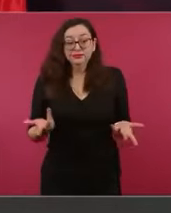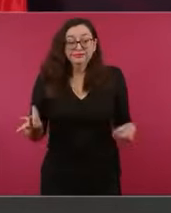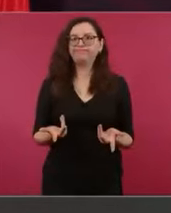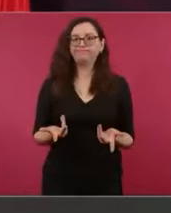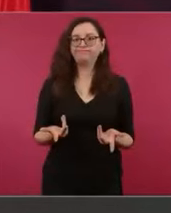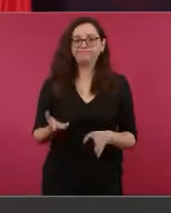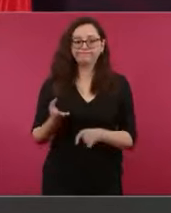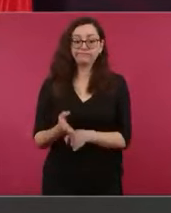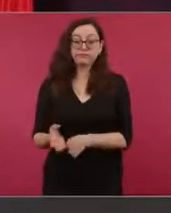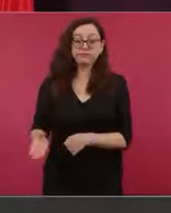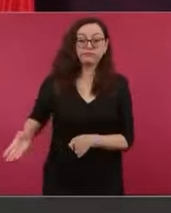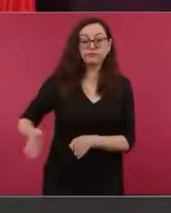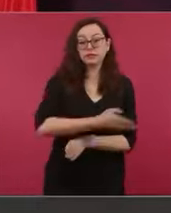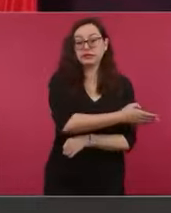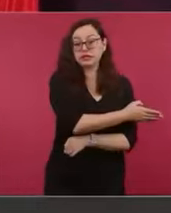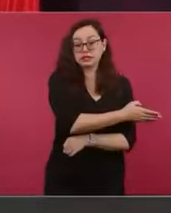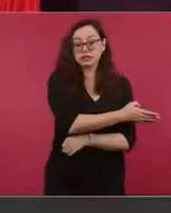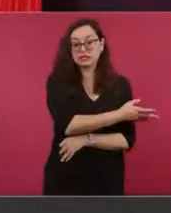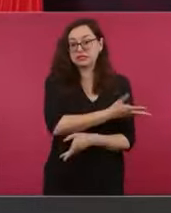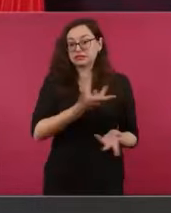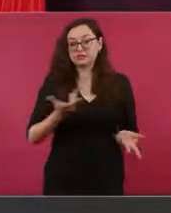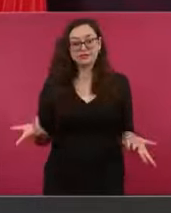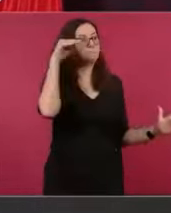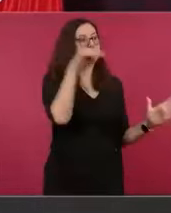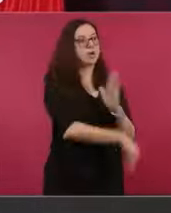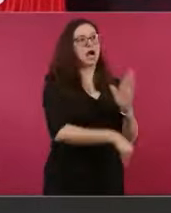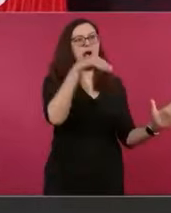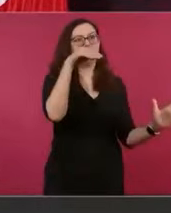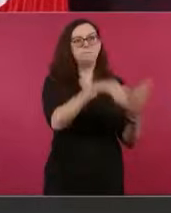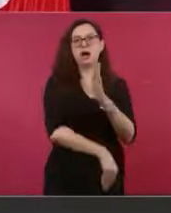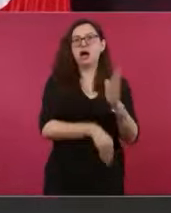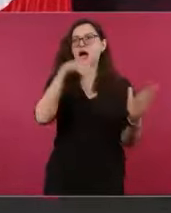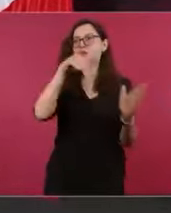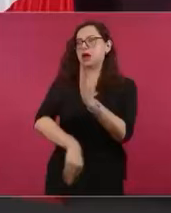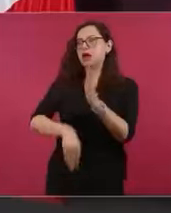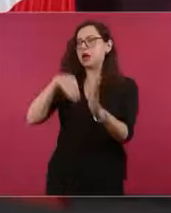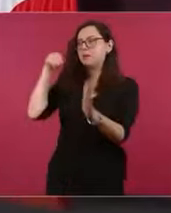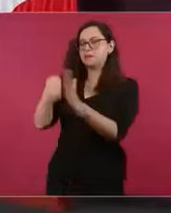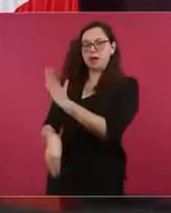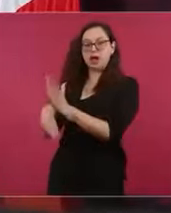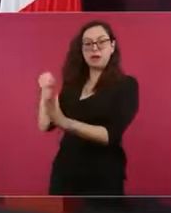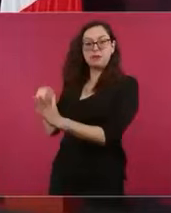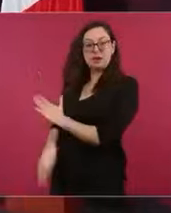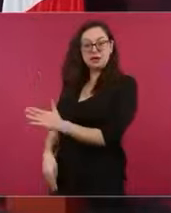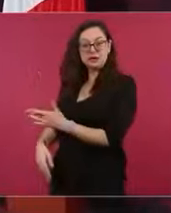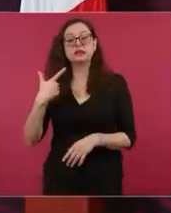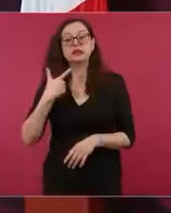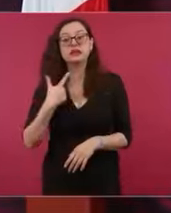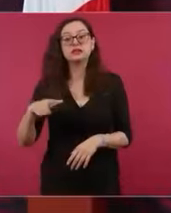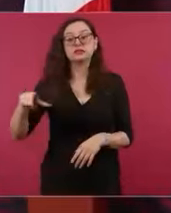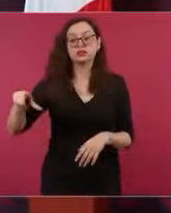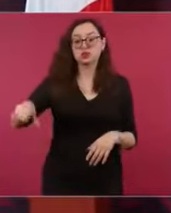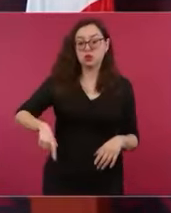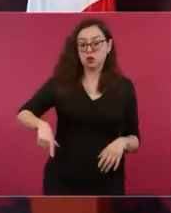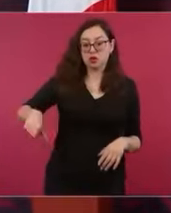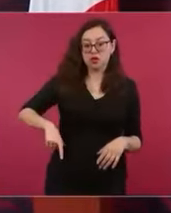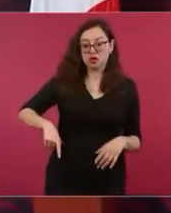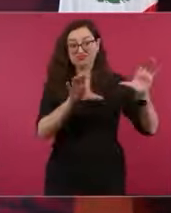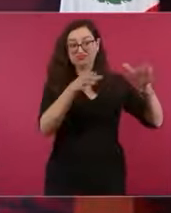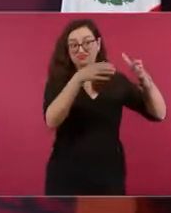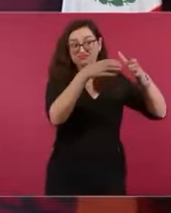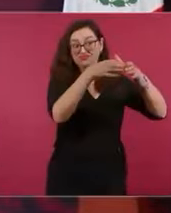estábamos en franca decadencia. El gobierno estaba tomado por una